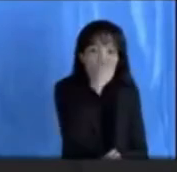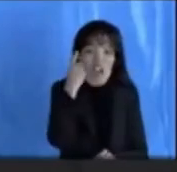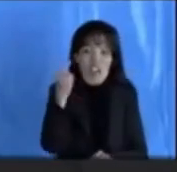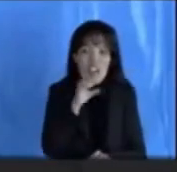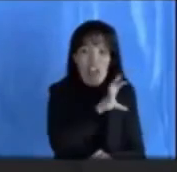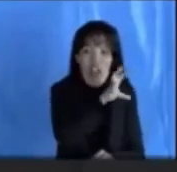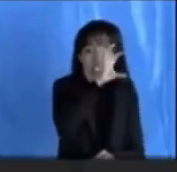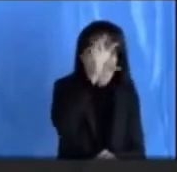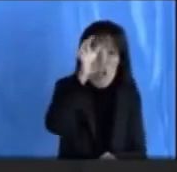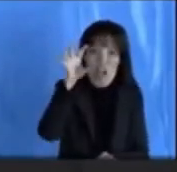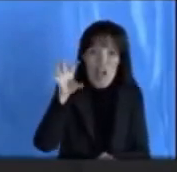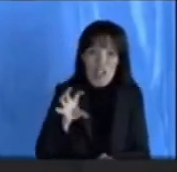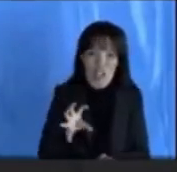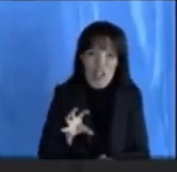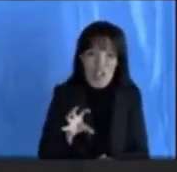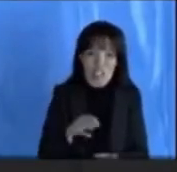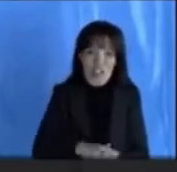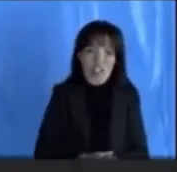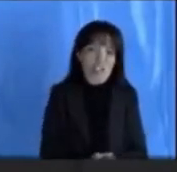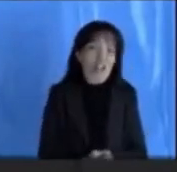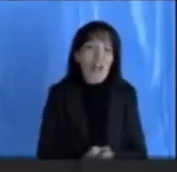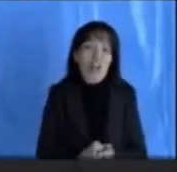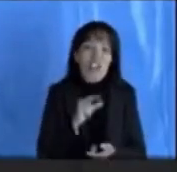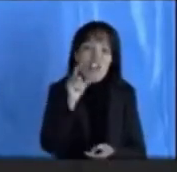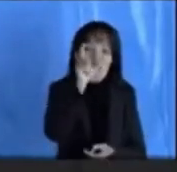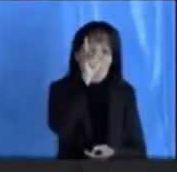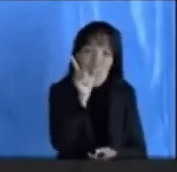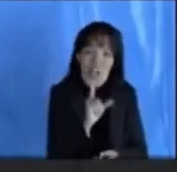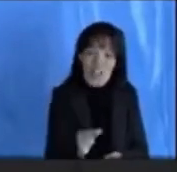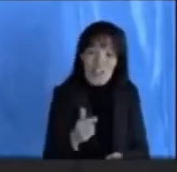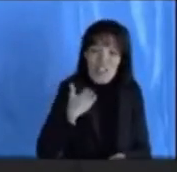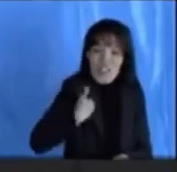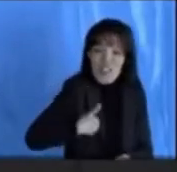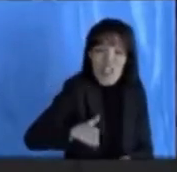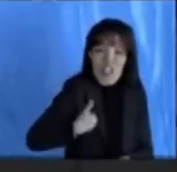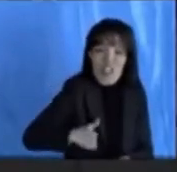respondemos así: Argentina es federal.